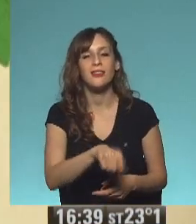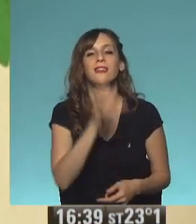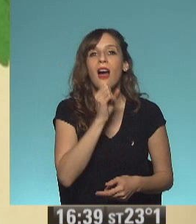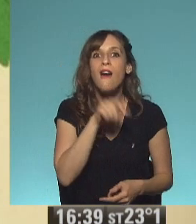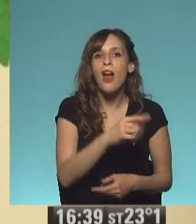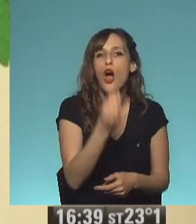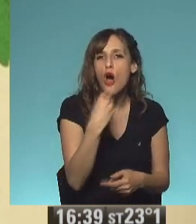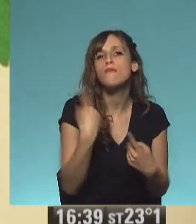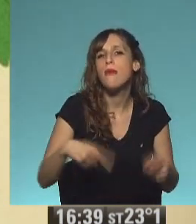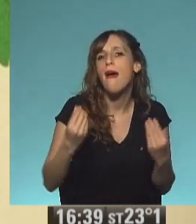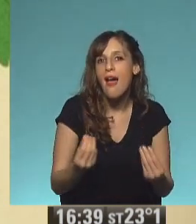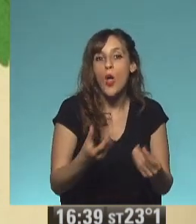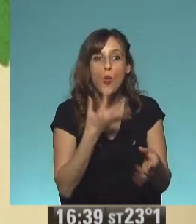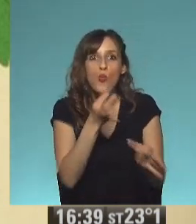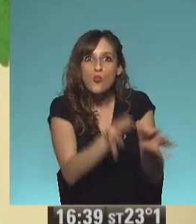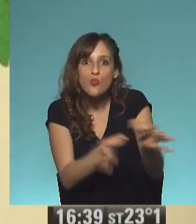nada